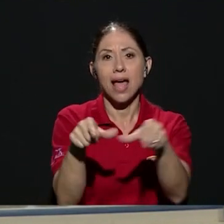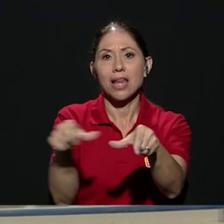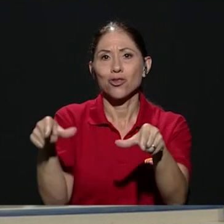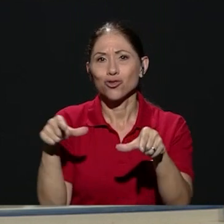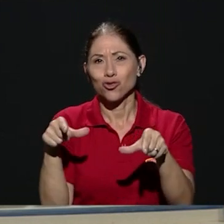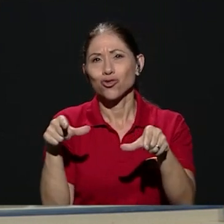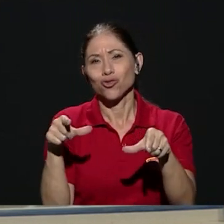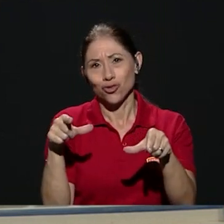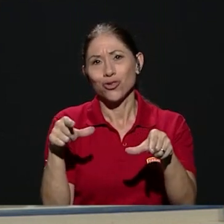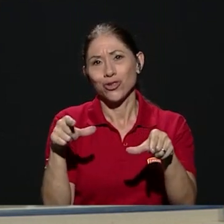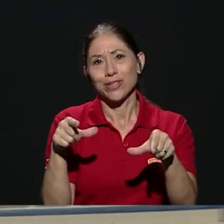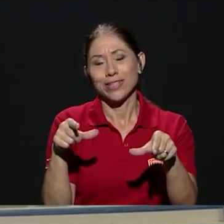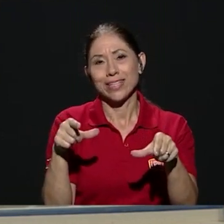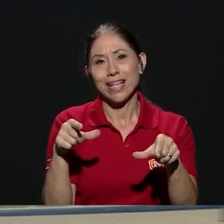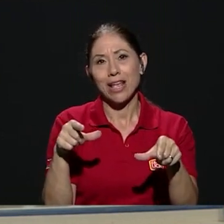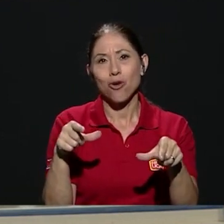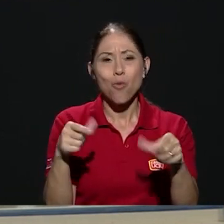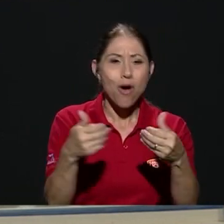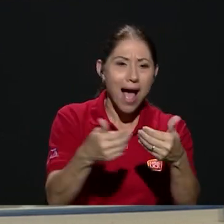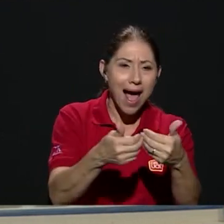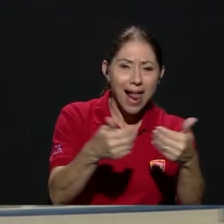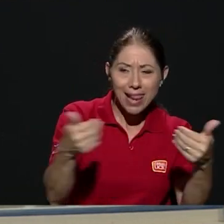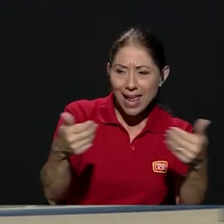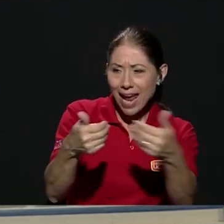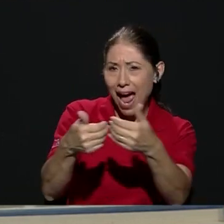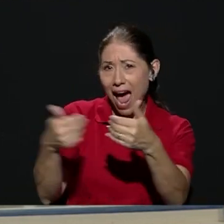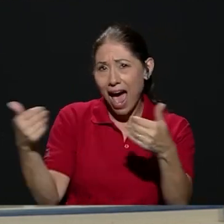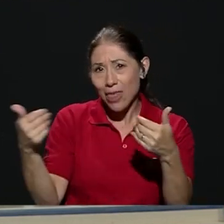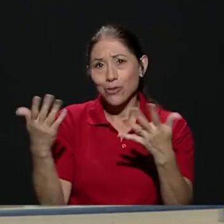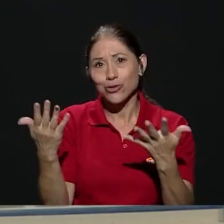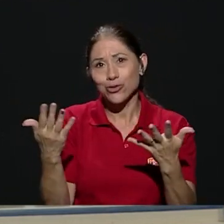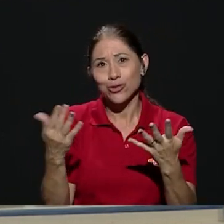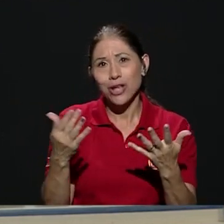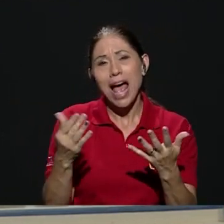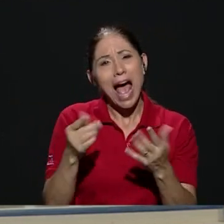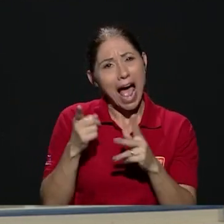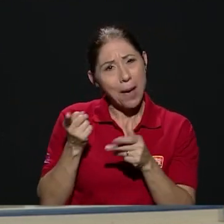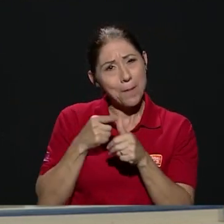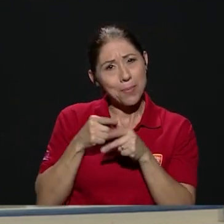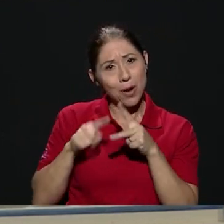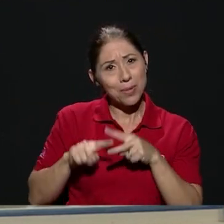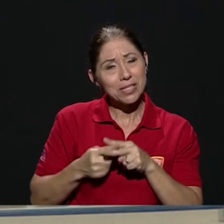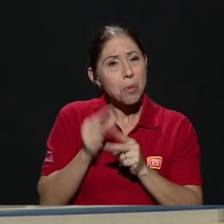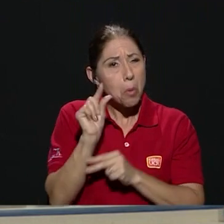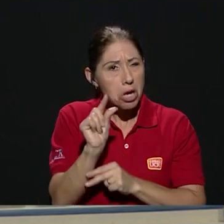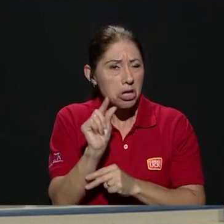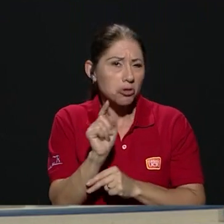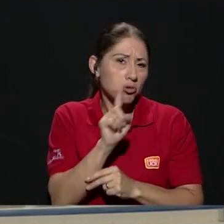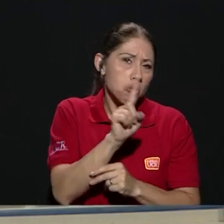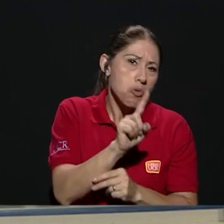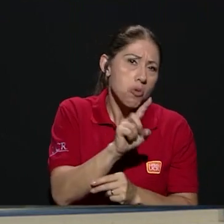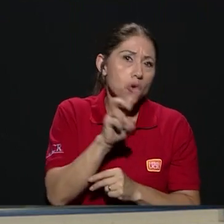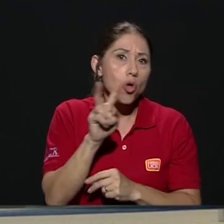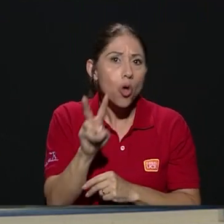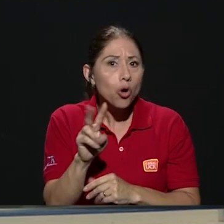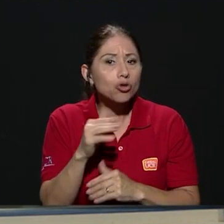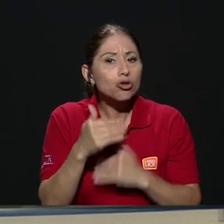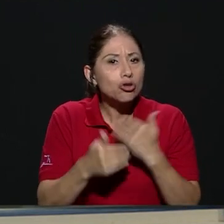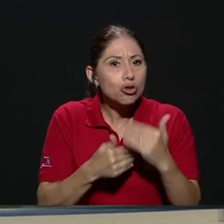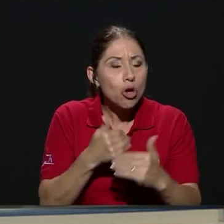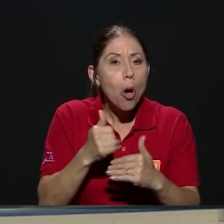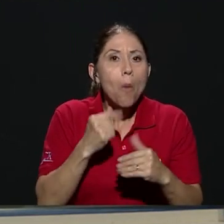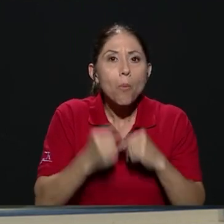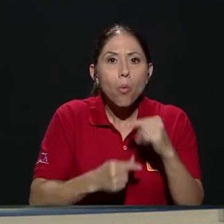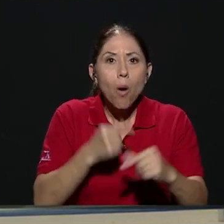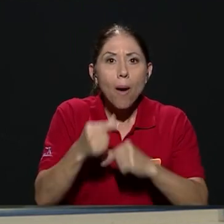alejados, muy poquitos al principio, ¿verdad? 1 o 2 que podíamos cubrir y poco a poco se fue consolidando